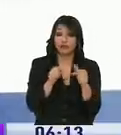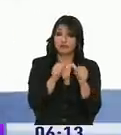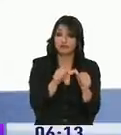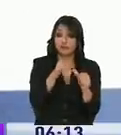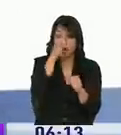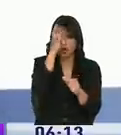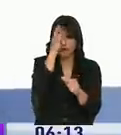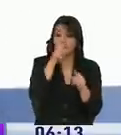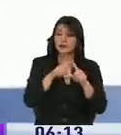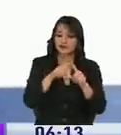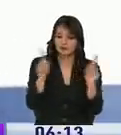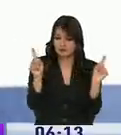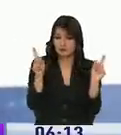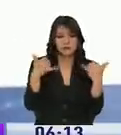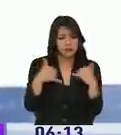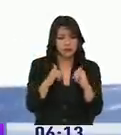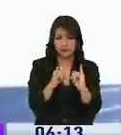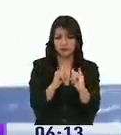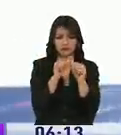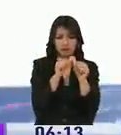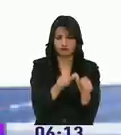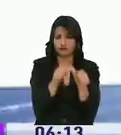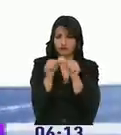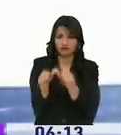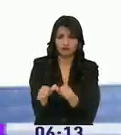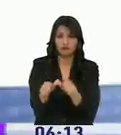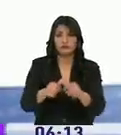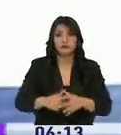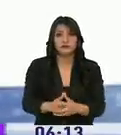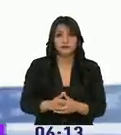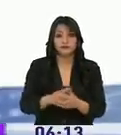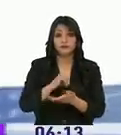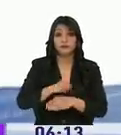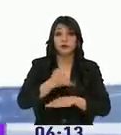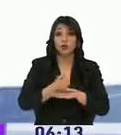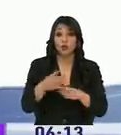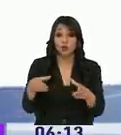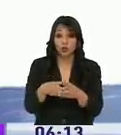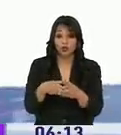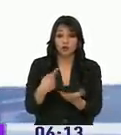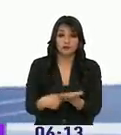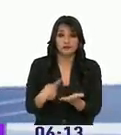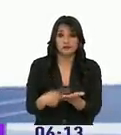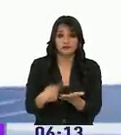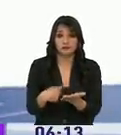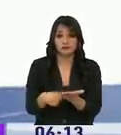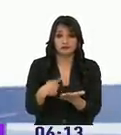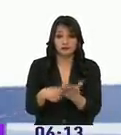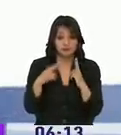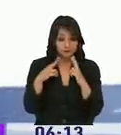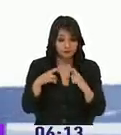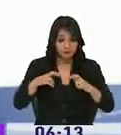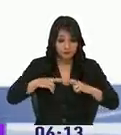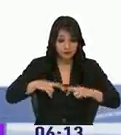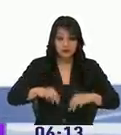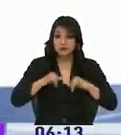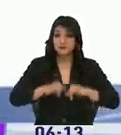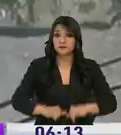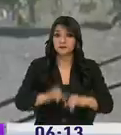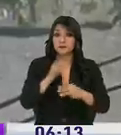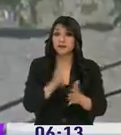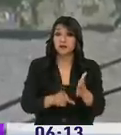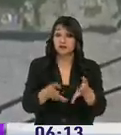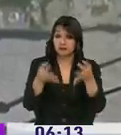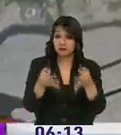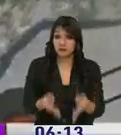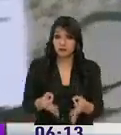en diferentes casas de salud. Una junta se conformó para efectuar las respectivas investigaciones.